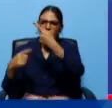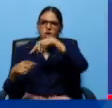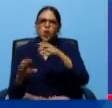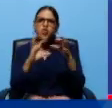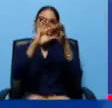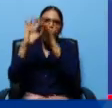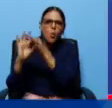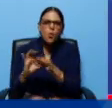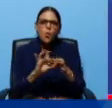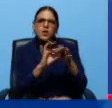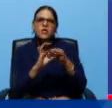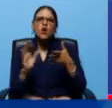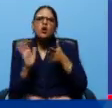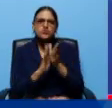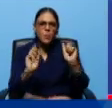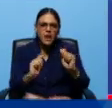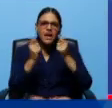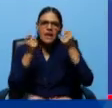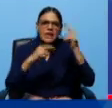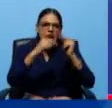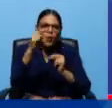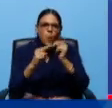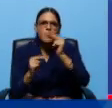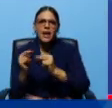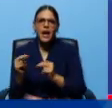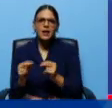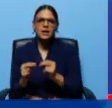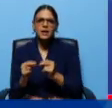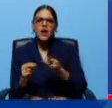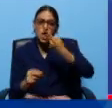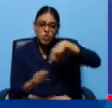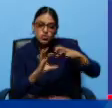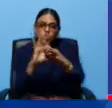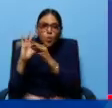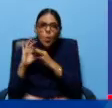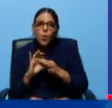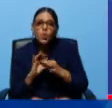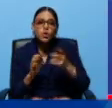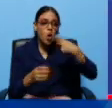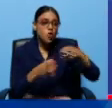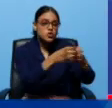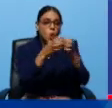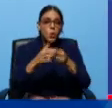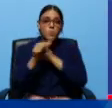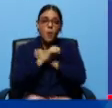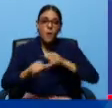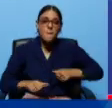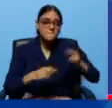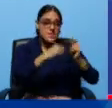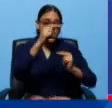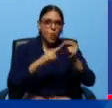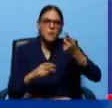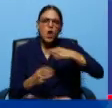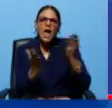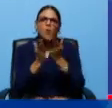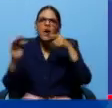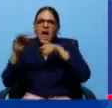unido para recuperar junto a las Bricomiles una escuela en